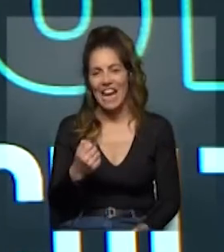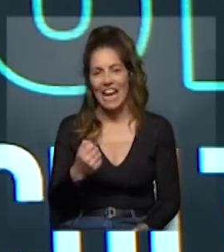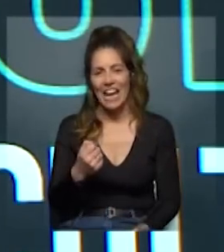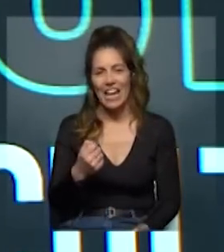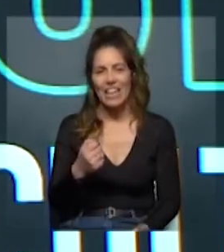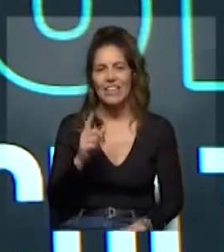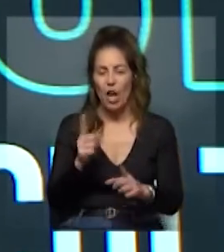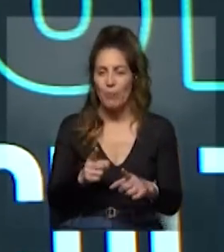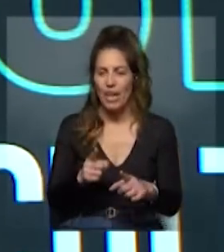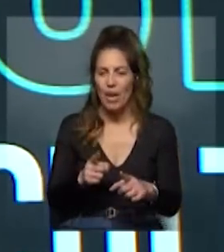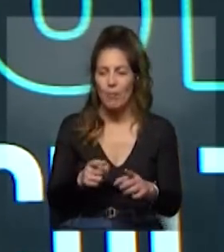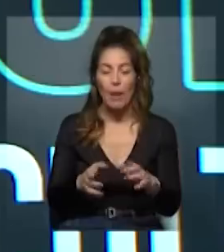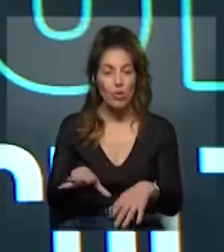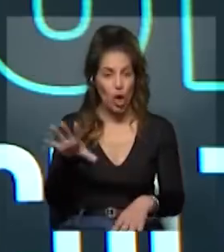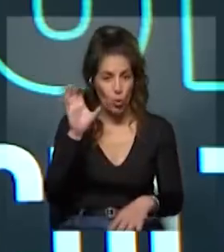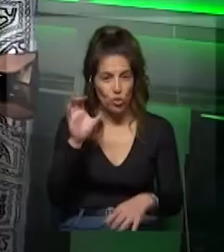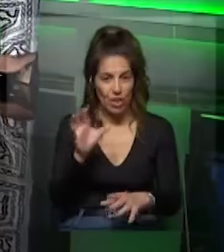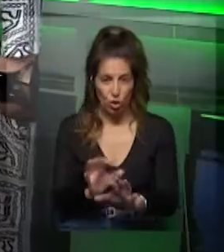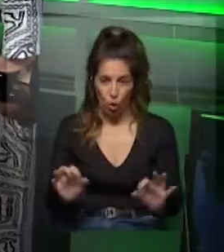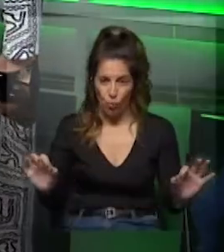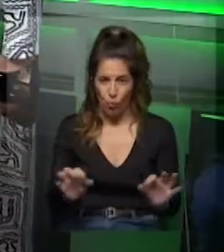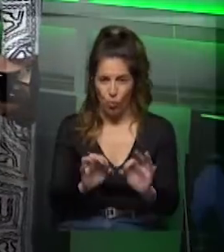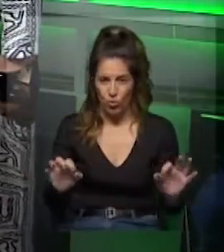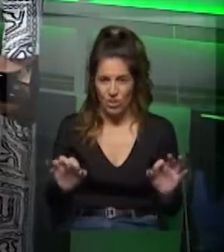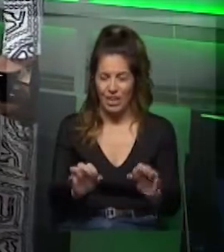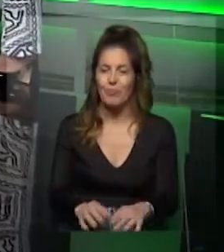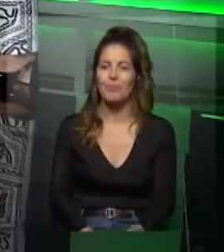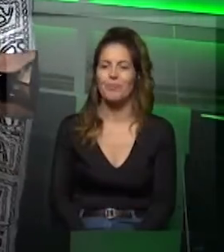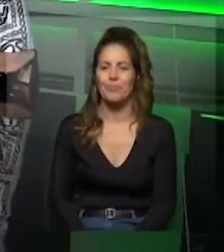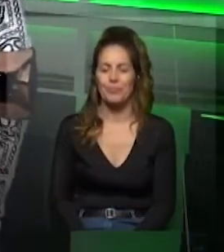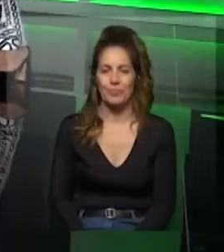madre de resistencia vamos Sí me encanta